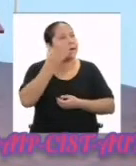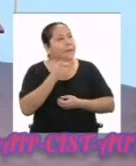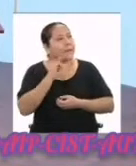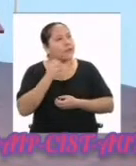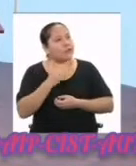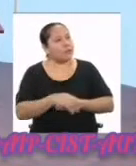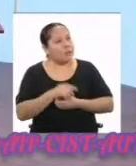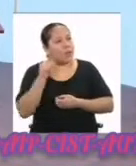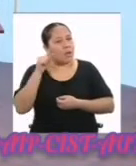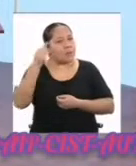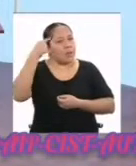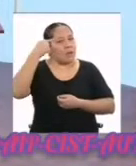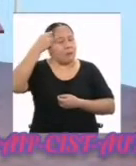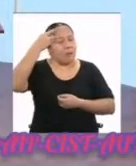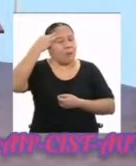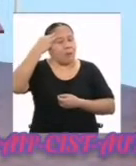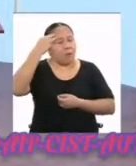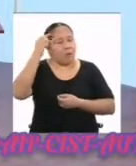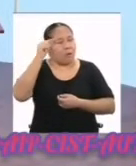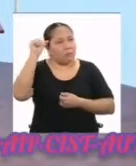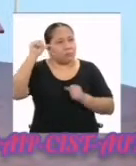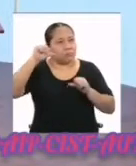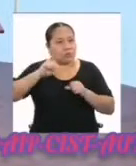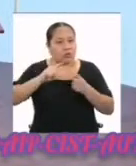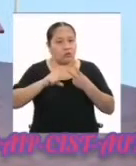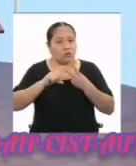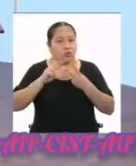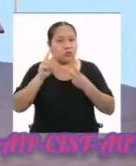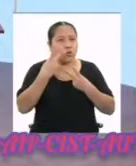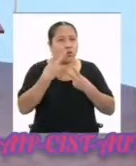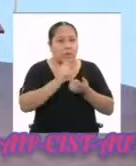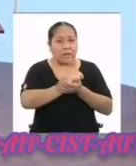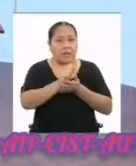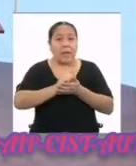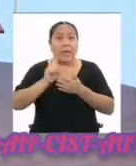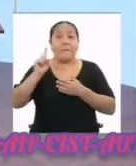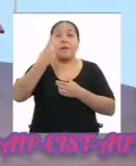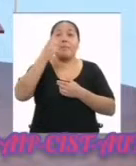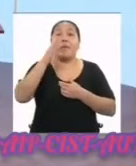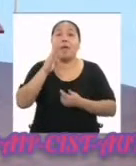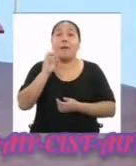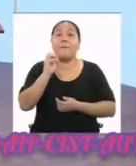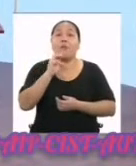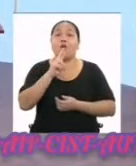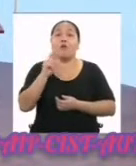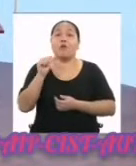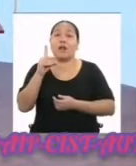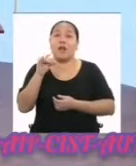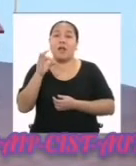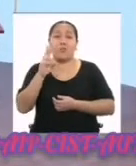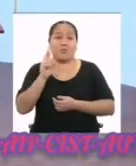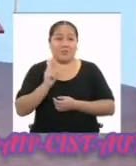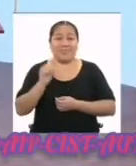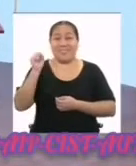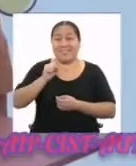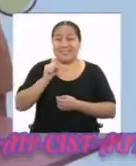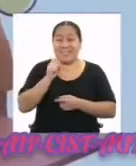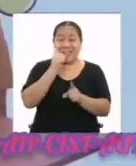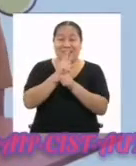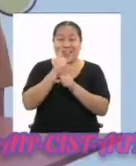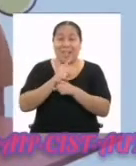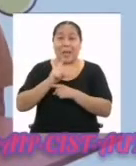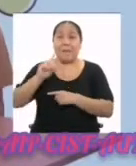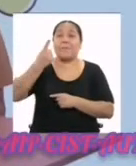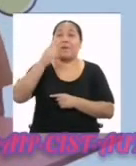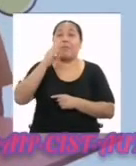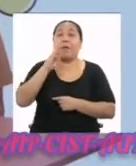esa memoria está terrible. Lo segundo que deben hacer es escribir su primer borrador. Es cierto, el primer borrador.